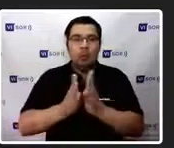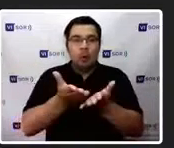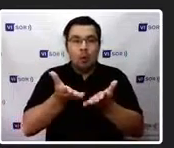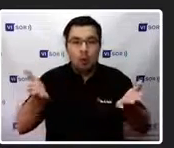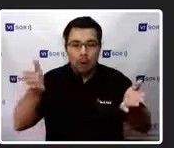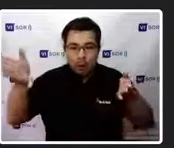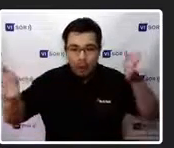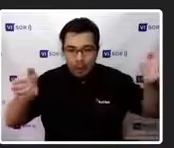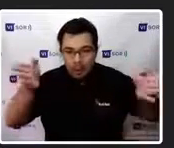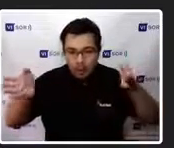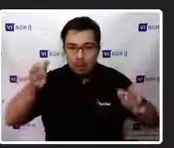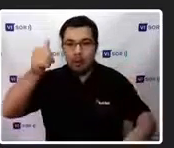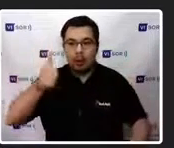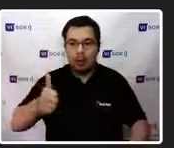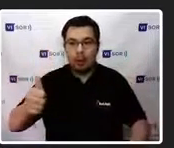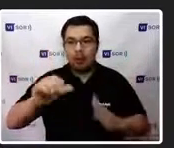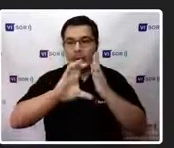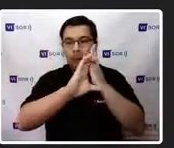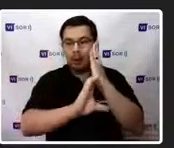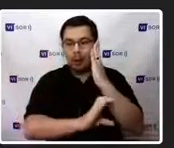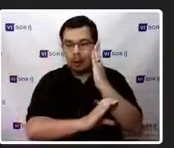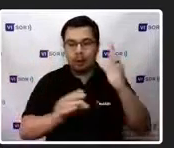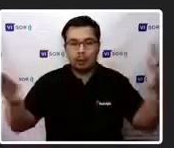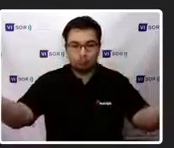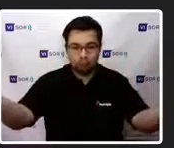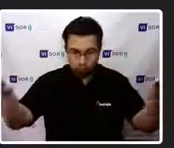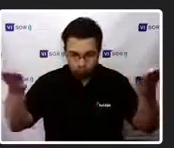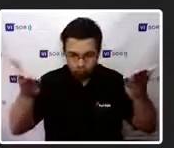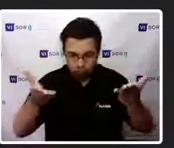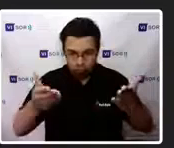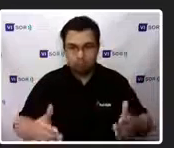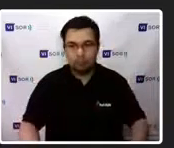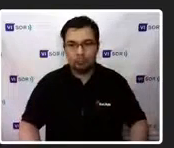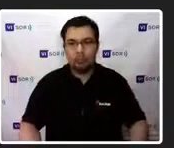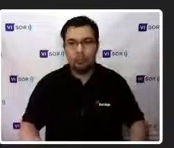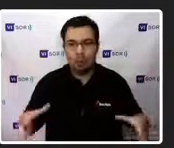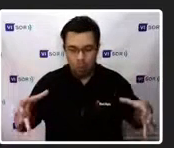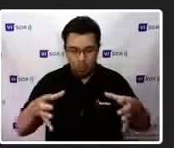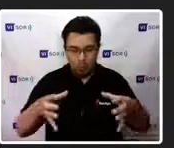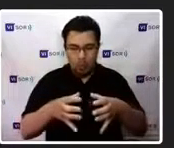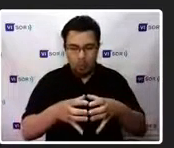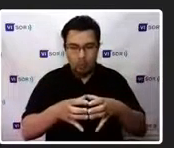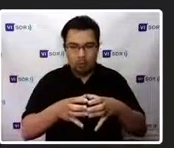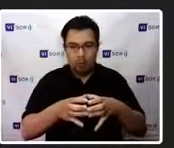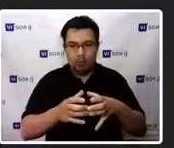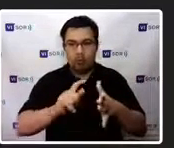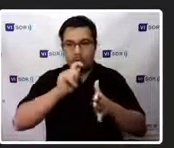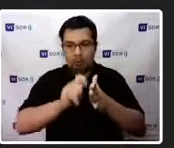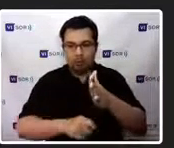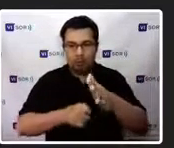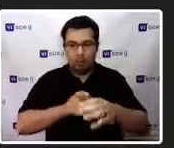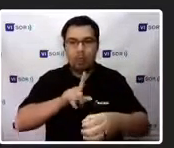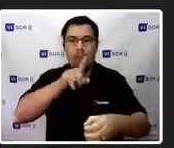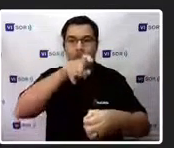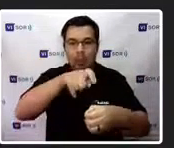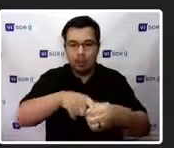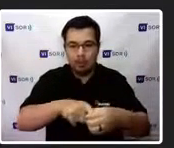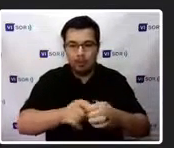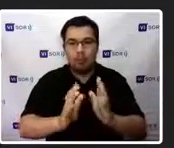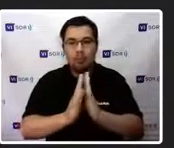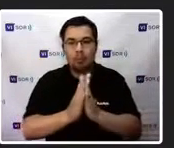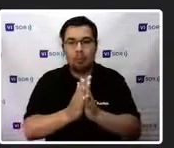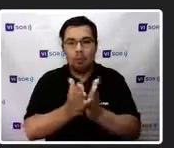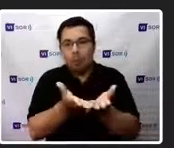van a recibir con los brazos abiertos, los equipos de admisión y todas las dudas sáquenselas antes de obviamente dar un paso importante en sus vidas. Pero